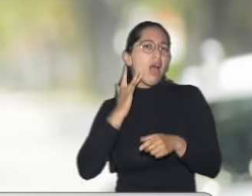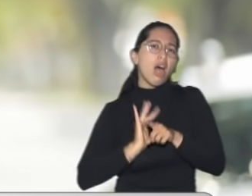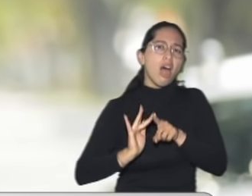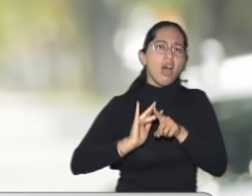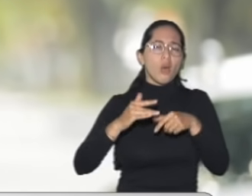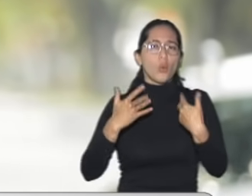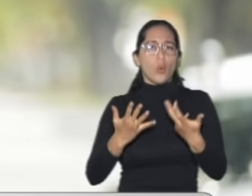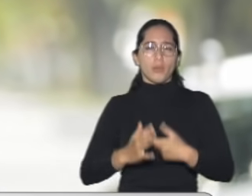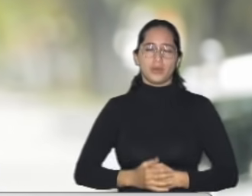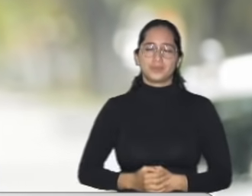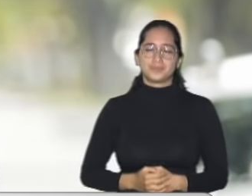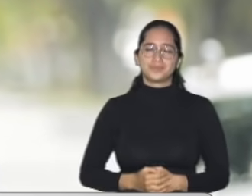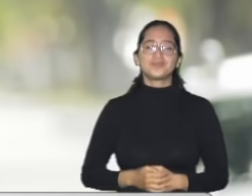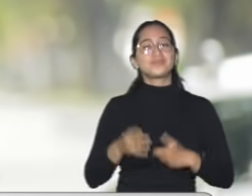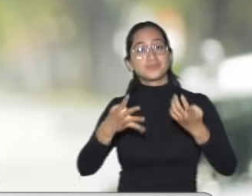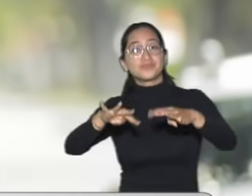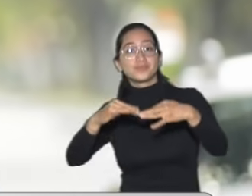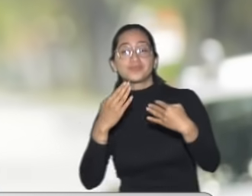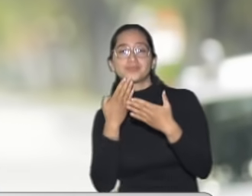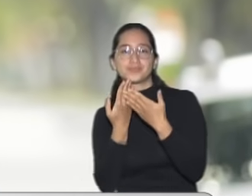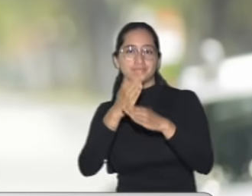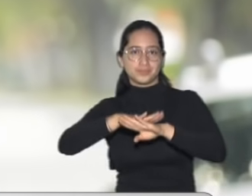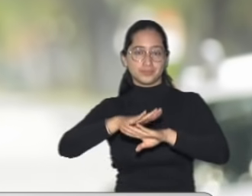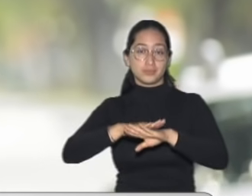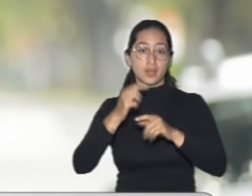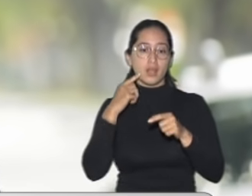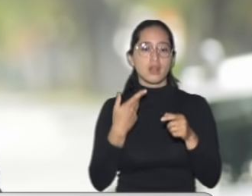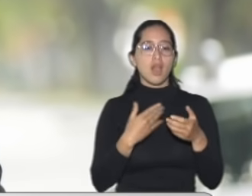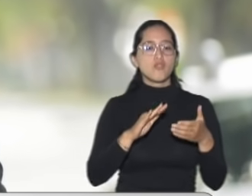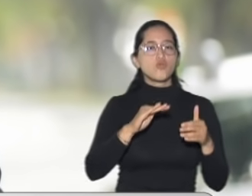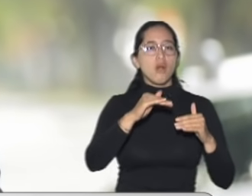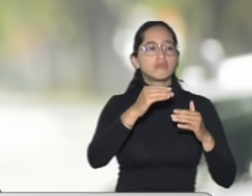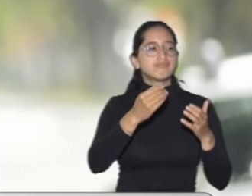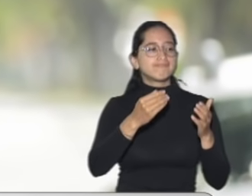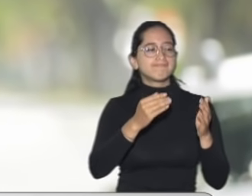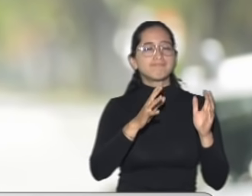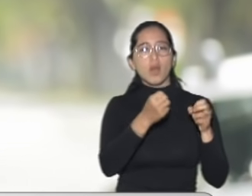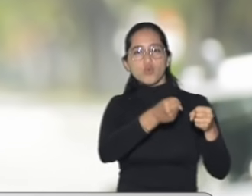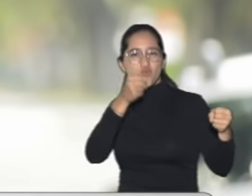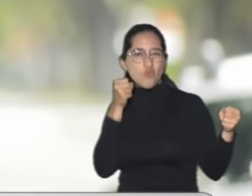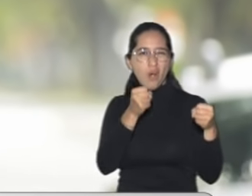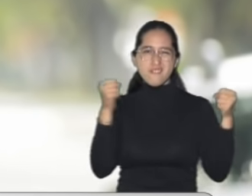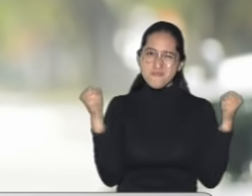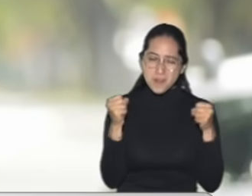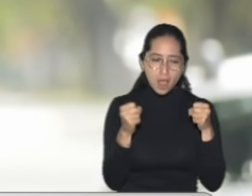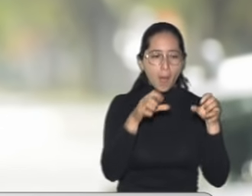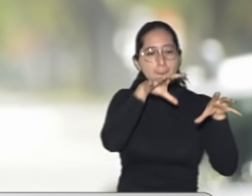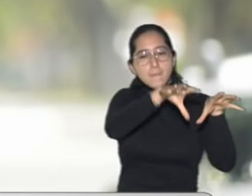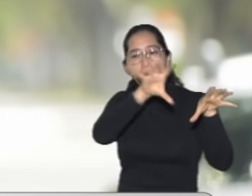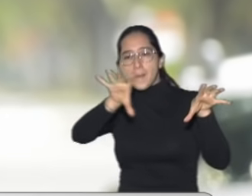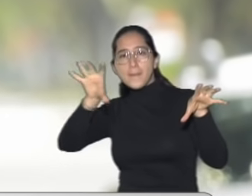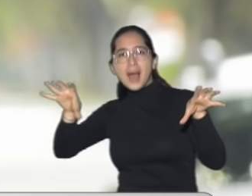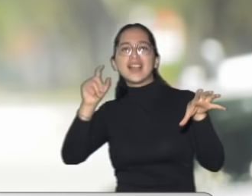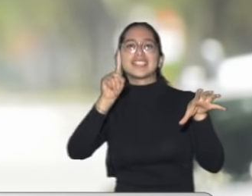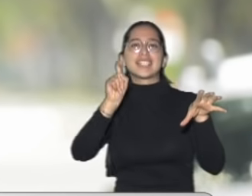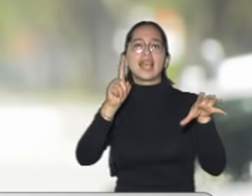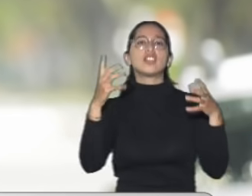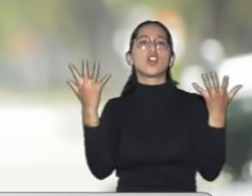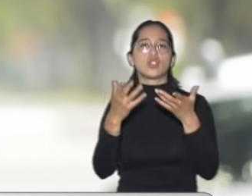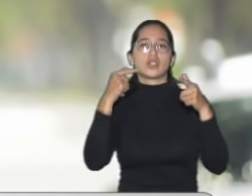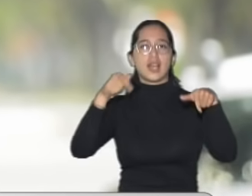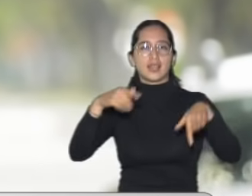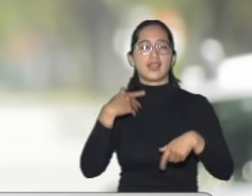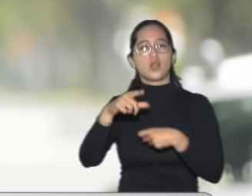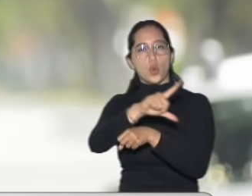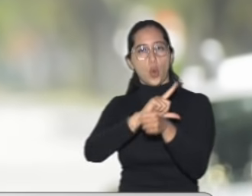Luisa y televidentes, muy buena tarde. Pues son 6 los ultracongeladores que fueron instalados aquí en las bodegas de Zona Franca en la localidad de